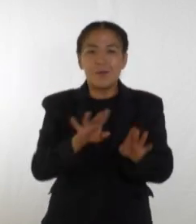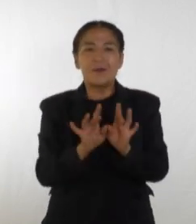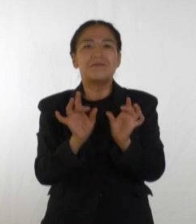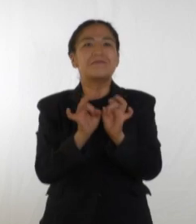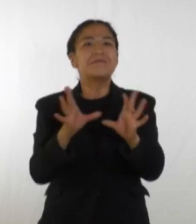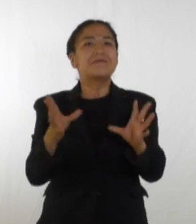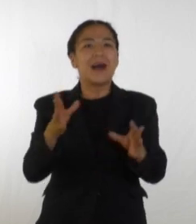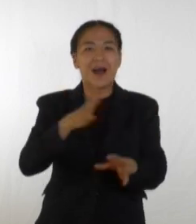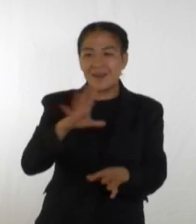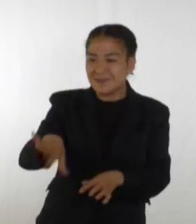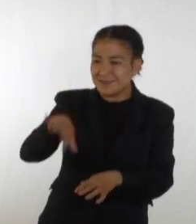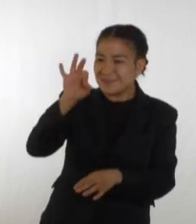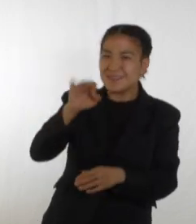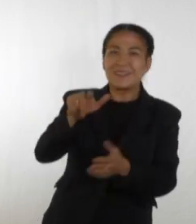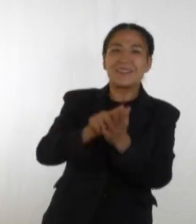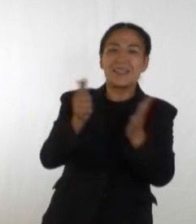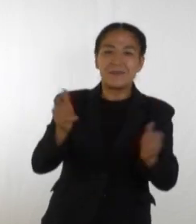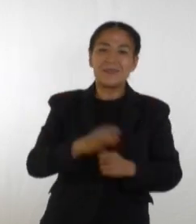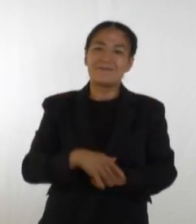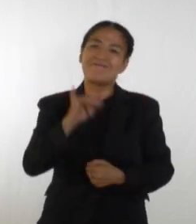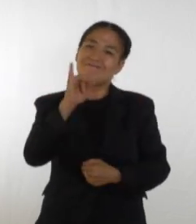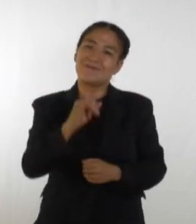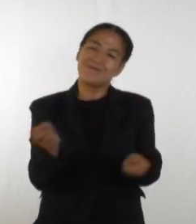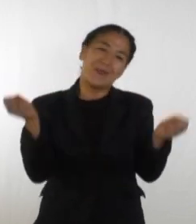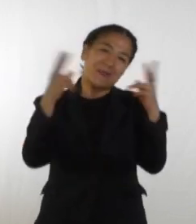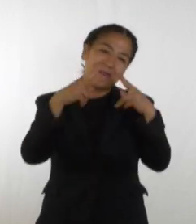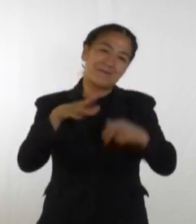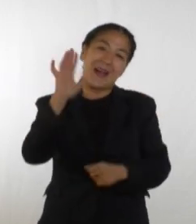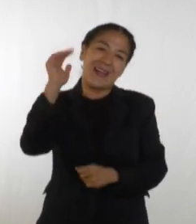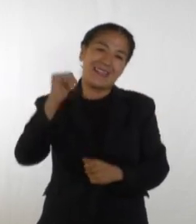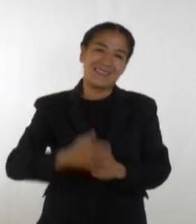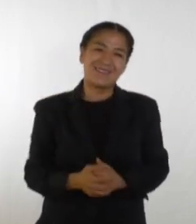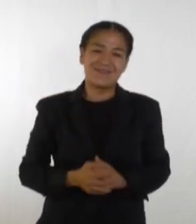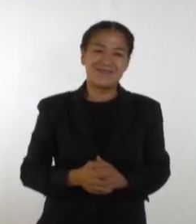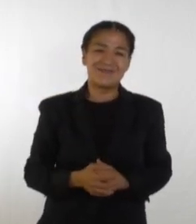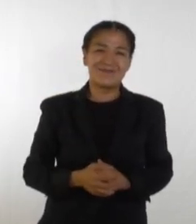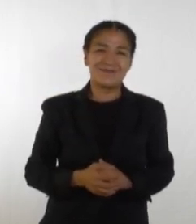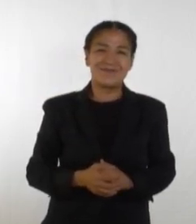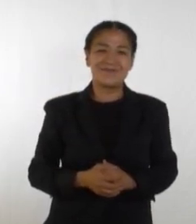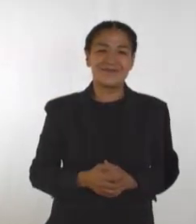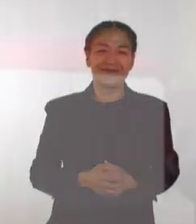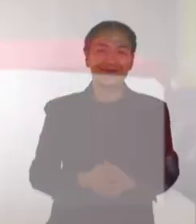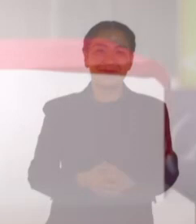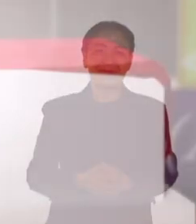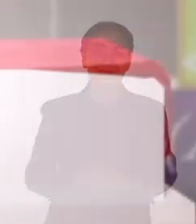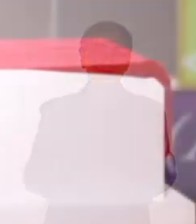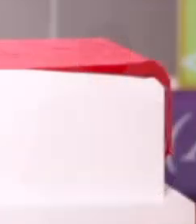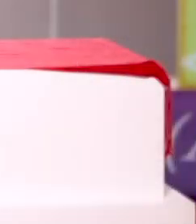igual y lo encontramos por ahí. Pues sí, Pues bueno, Bueno. nos vemos. Bye, bye. Cuídate.